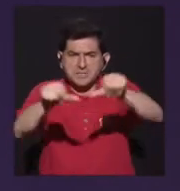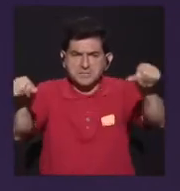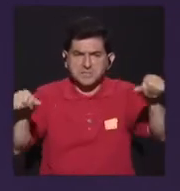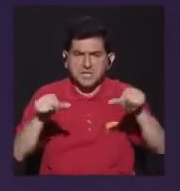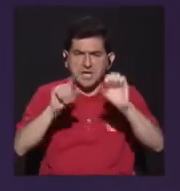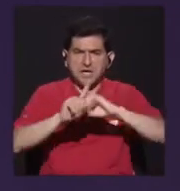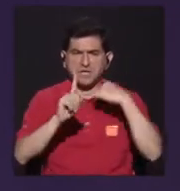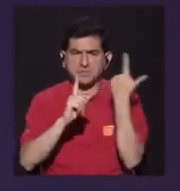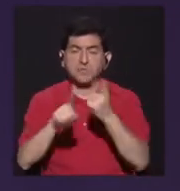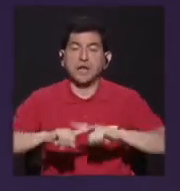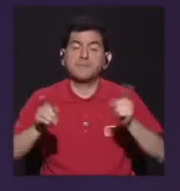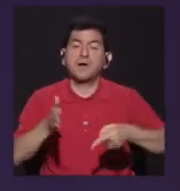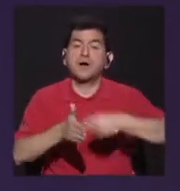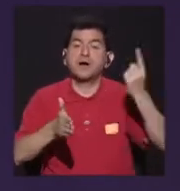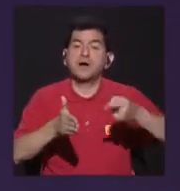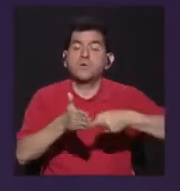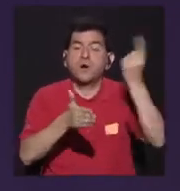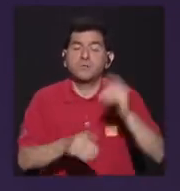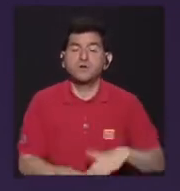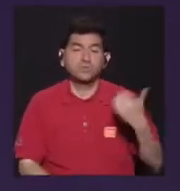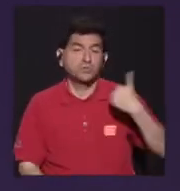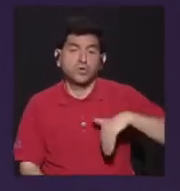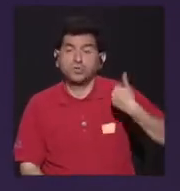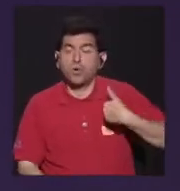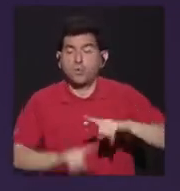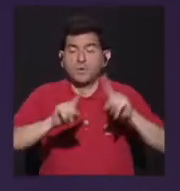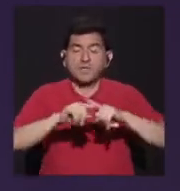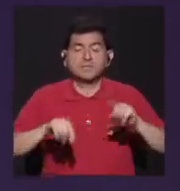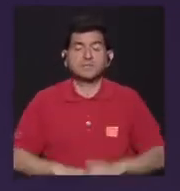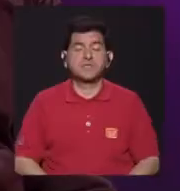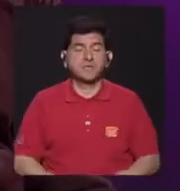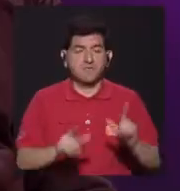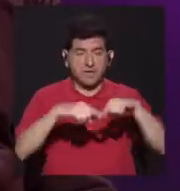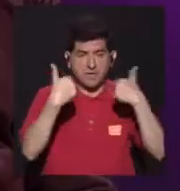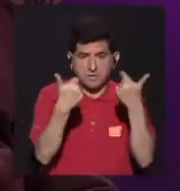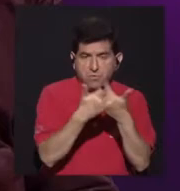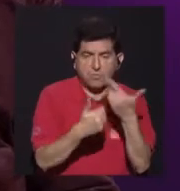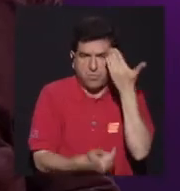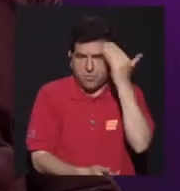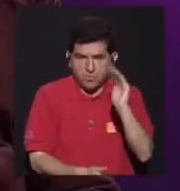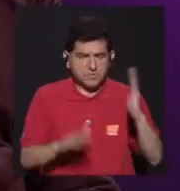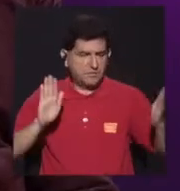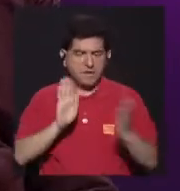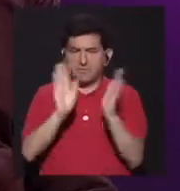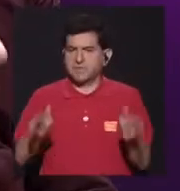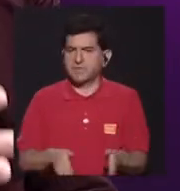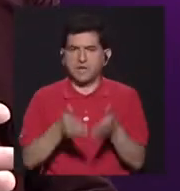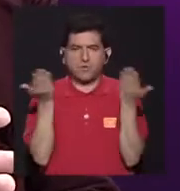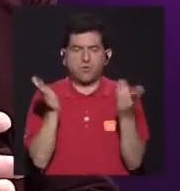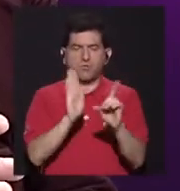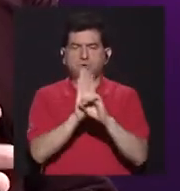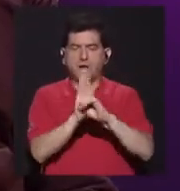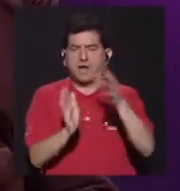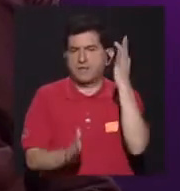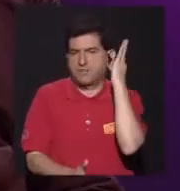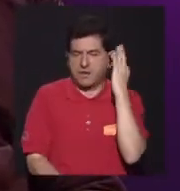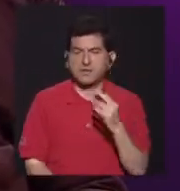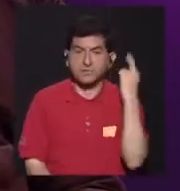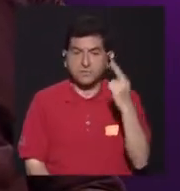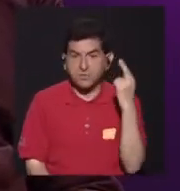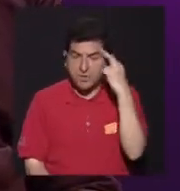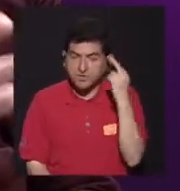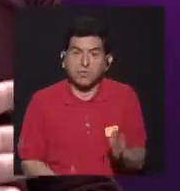sociedad, pero que a veces muchos hombres desde algunos sectores no saben cómo hacerle frente a estos derechos de las mujeres,